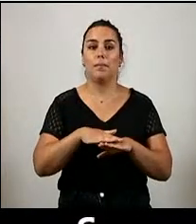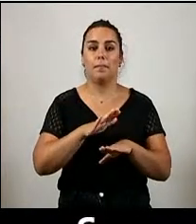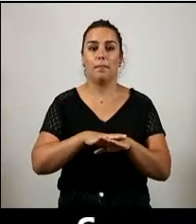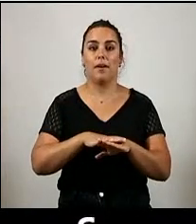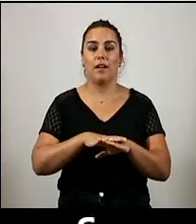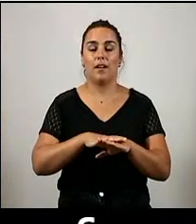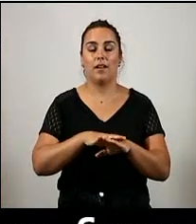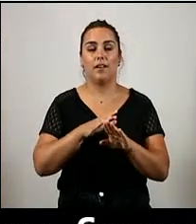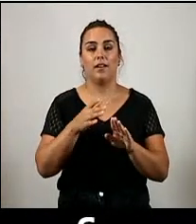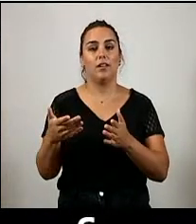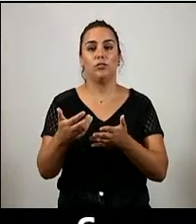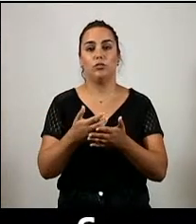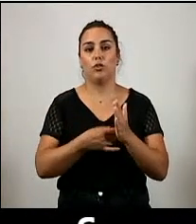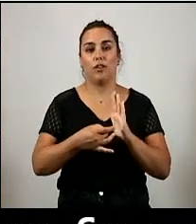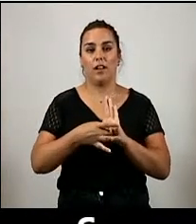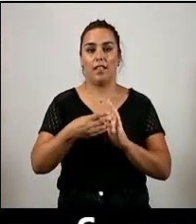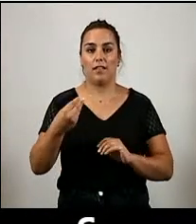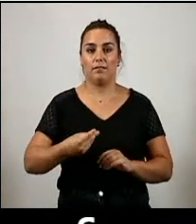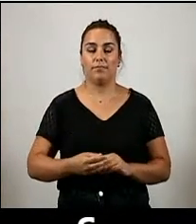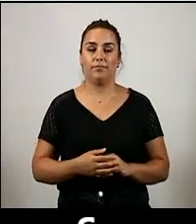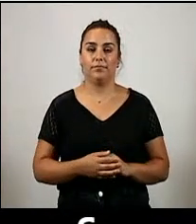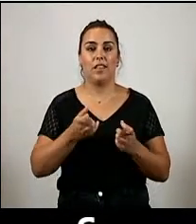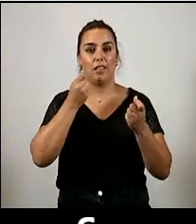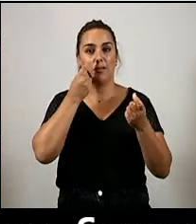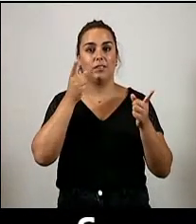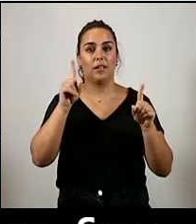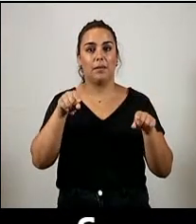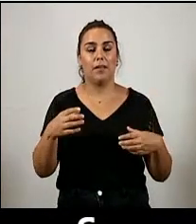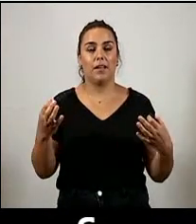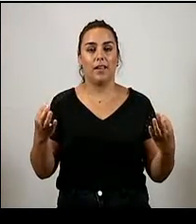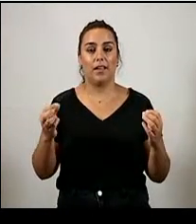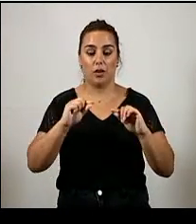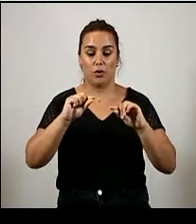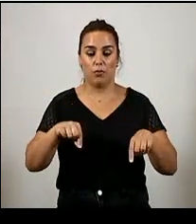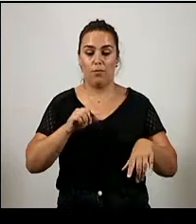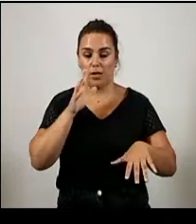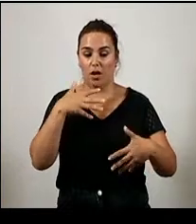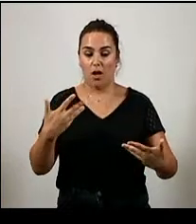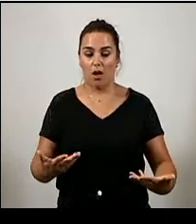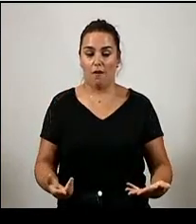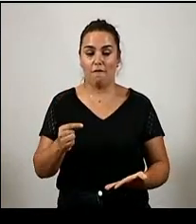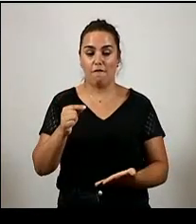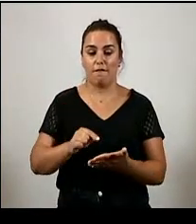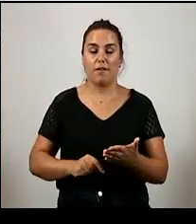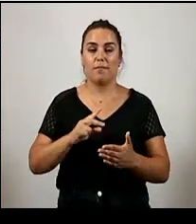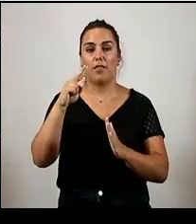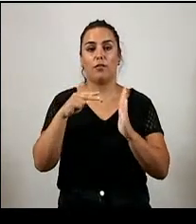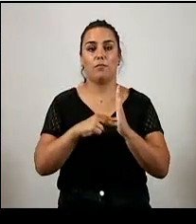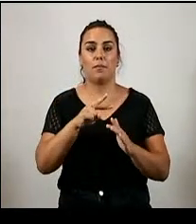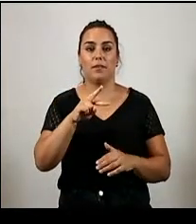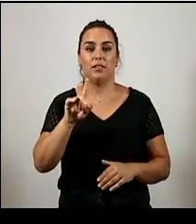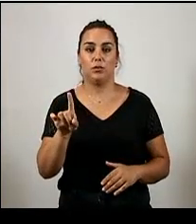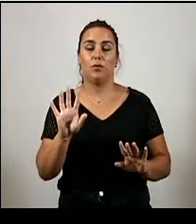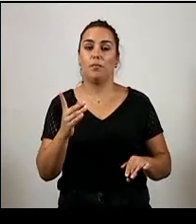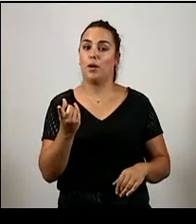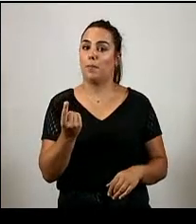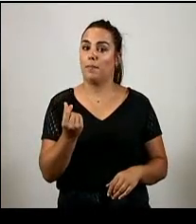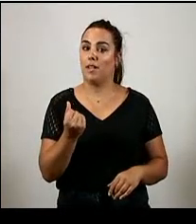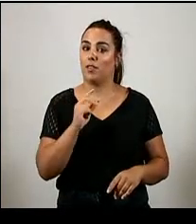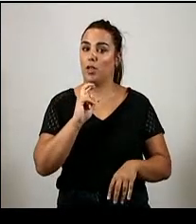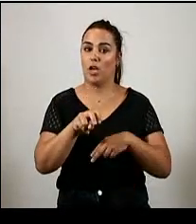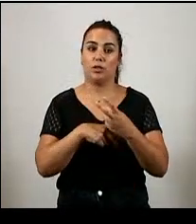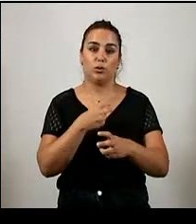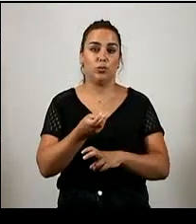calidad. Hay que tener en cuenta que el actual convenio se firmó en 2021, pero los precios no se